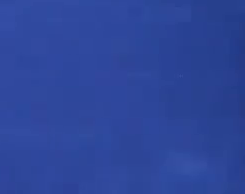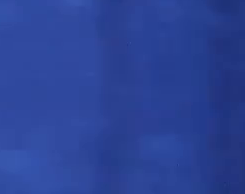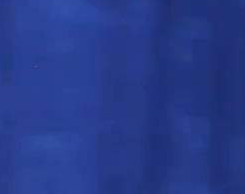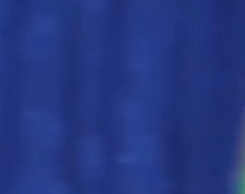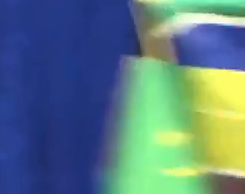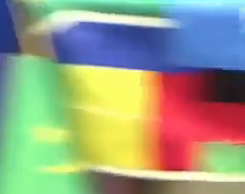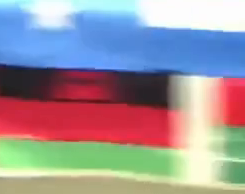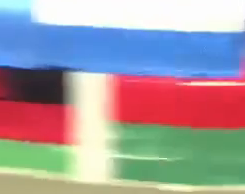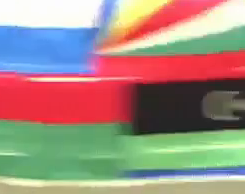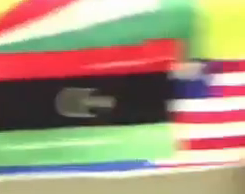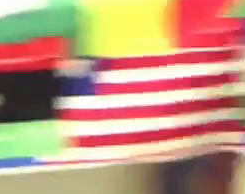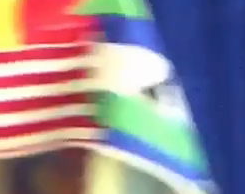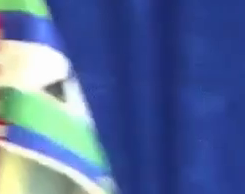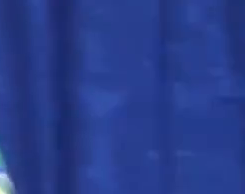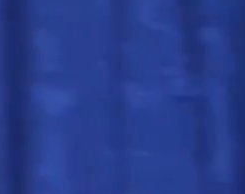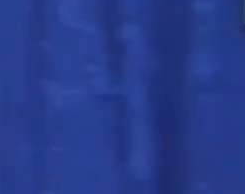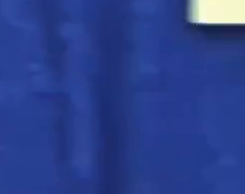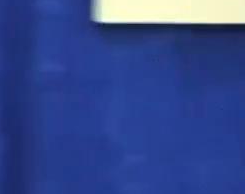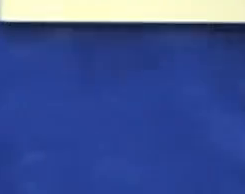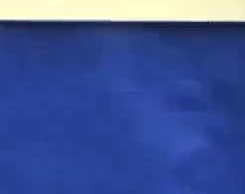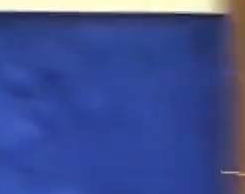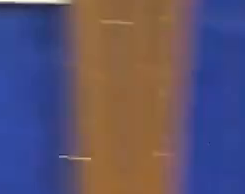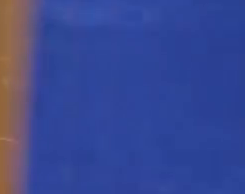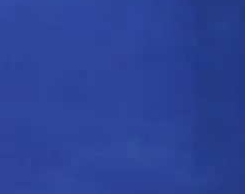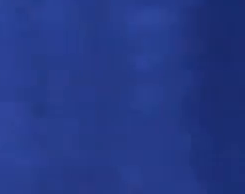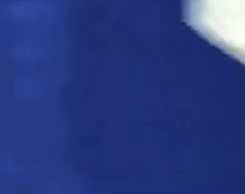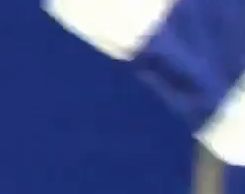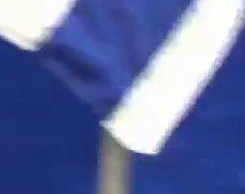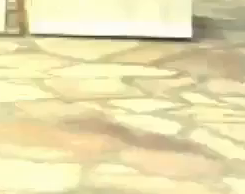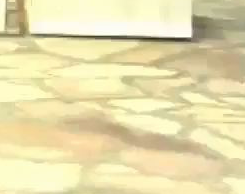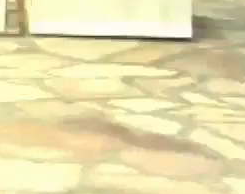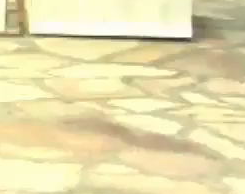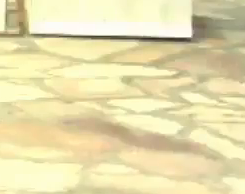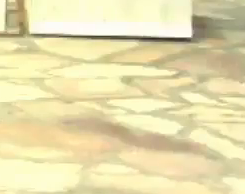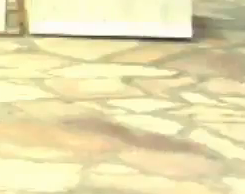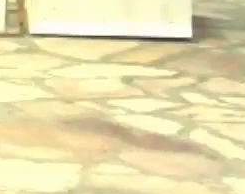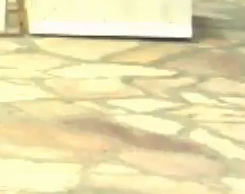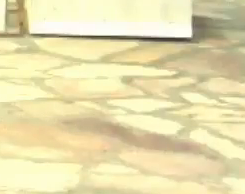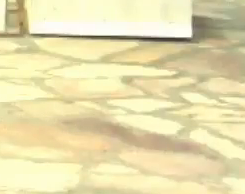delante de ti, delante de tu altar, a la oración. Gracias, Padre.